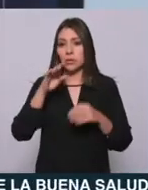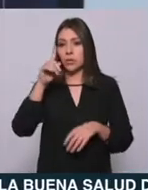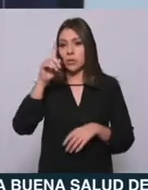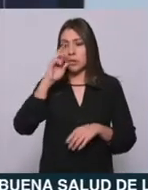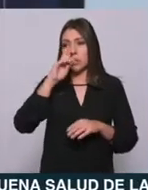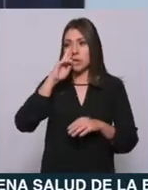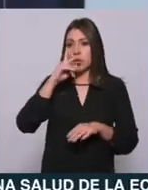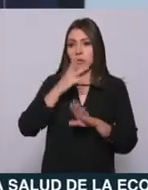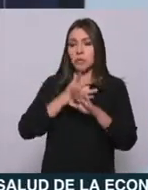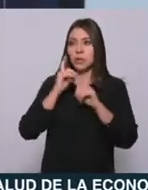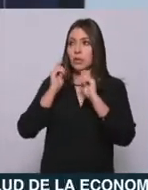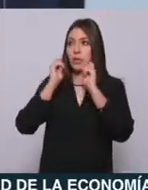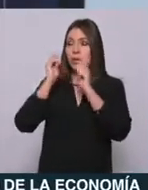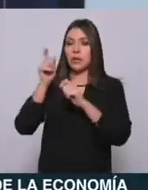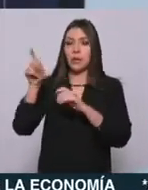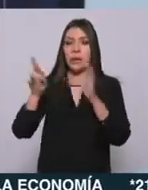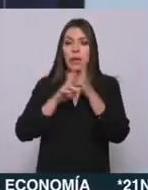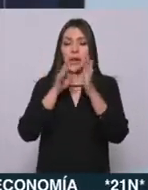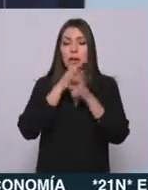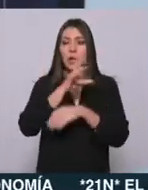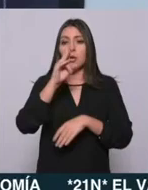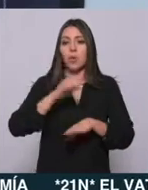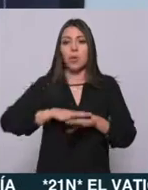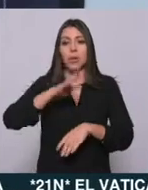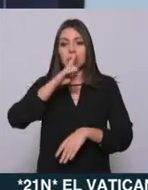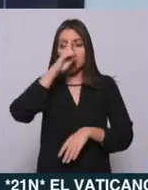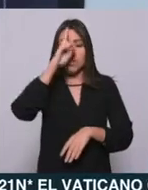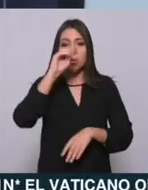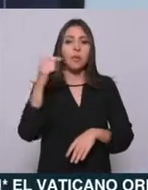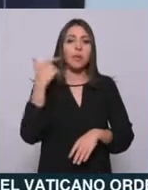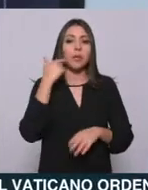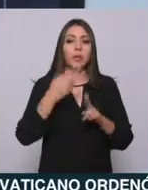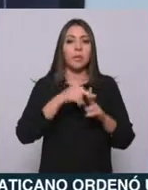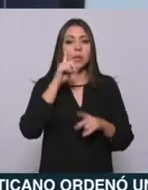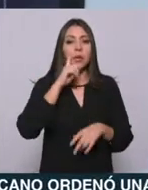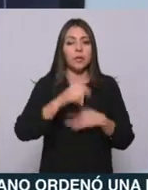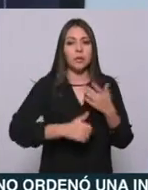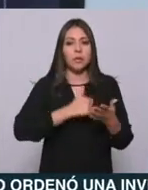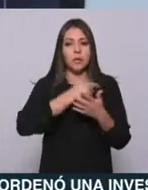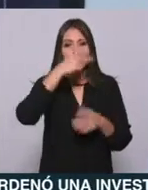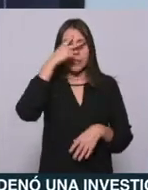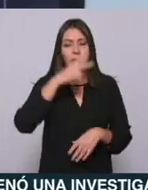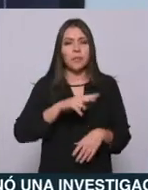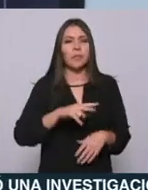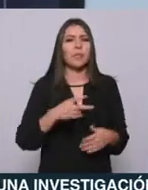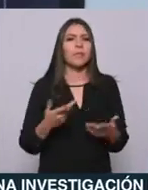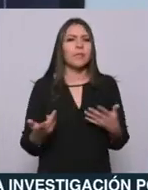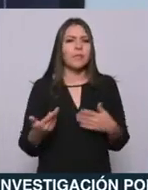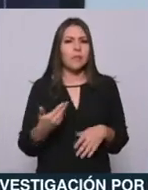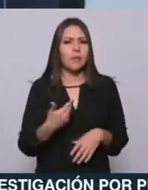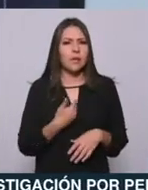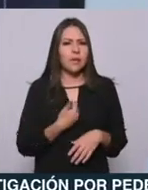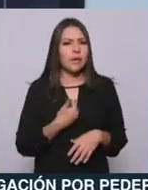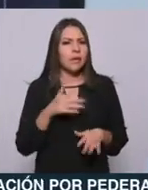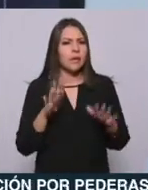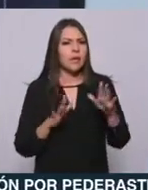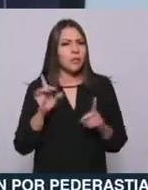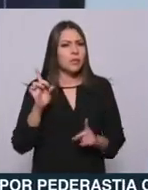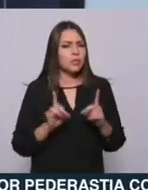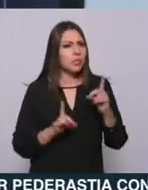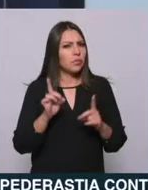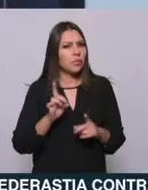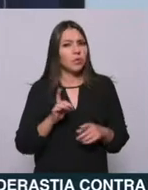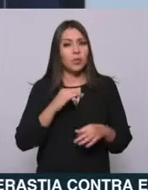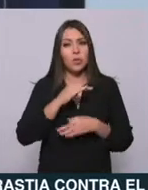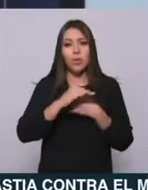presenten casos de feminicidio o casos de violencia con las mujeres en la Ciudad de México, porque tengo por ahí la sospecha de que no en